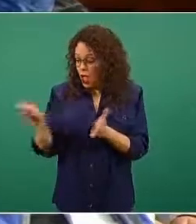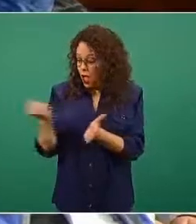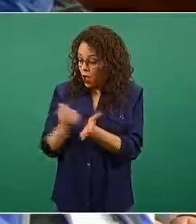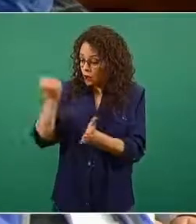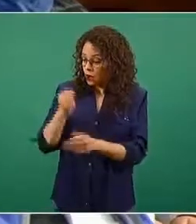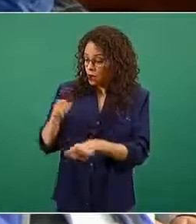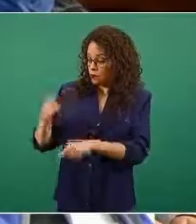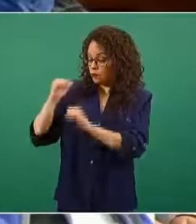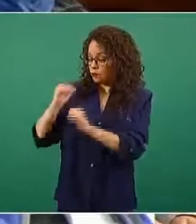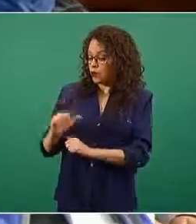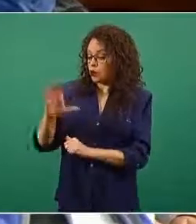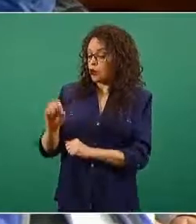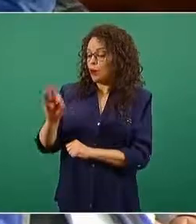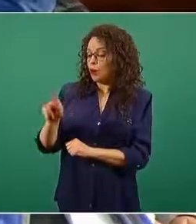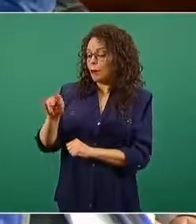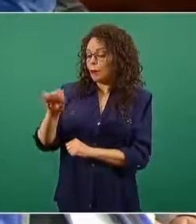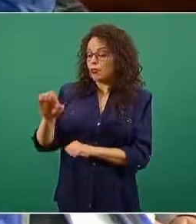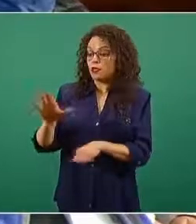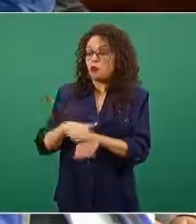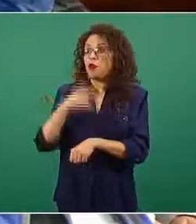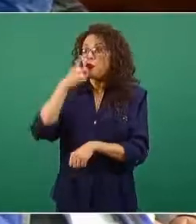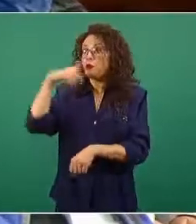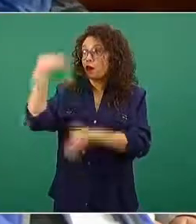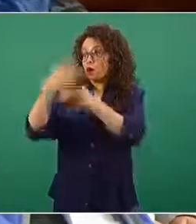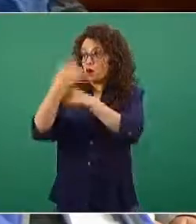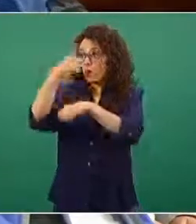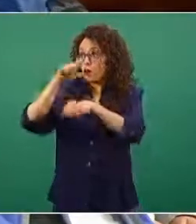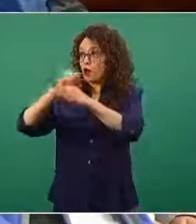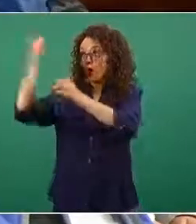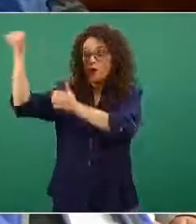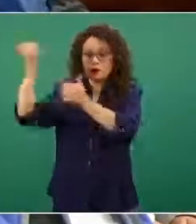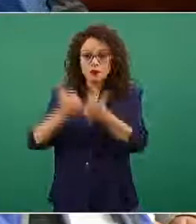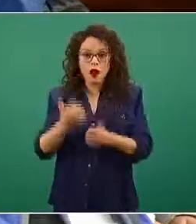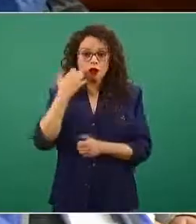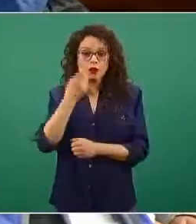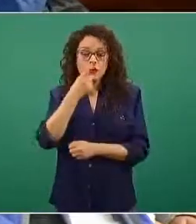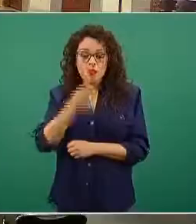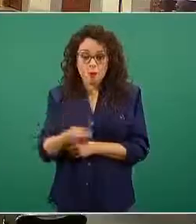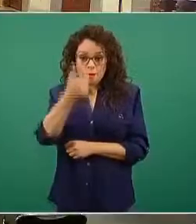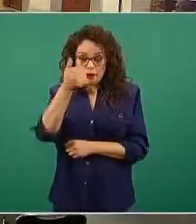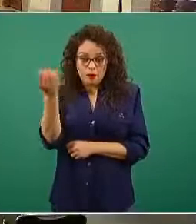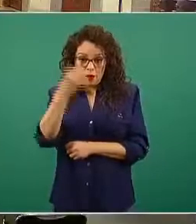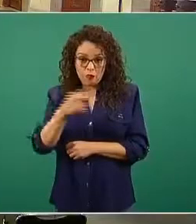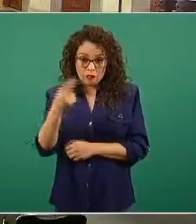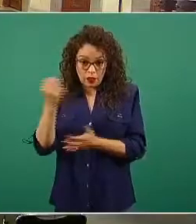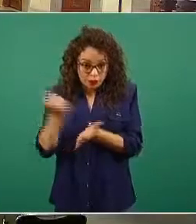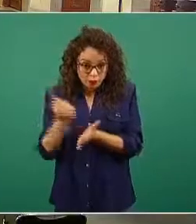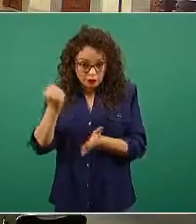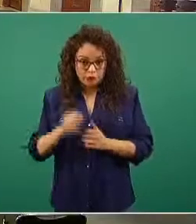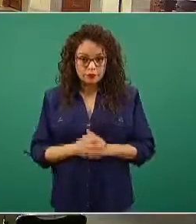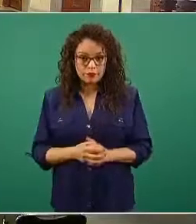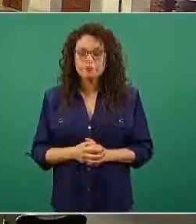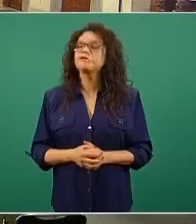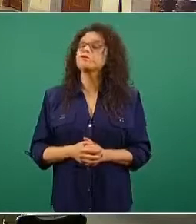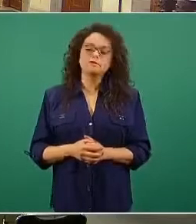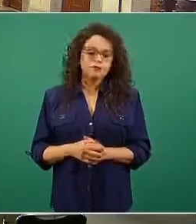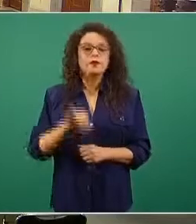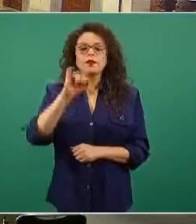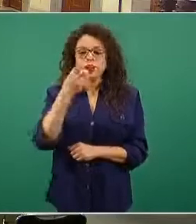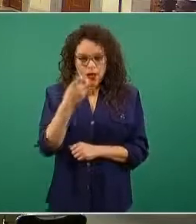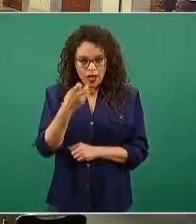si la semana que viene llega un cargamento, tendría que estar primero la aprobación. ¿Es así, doctor? Es correcto. De